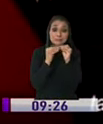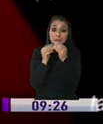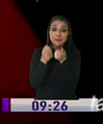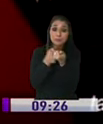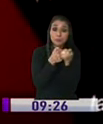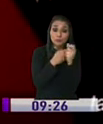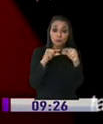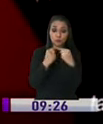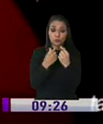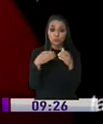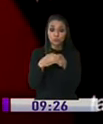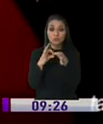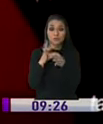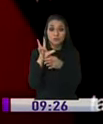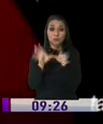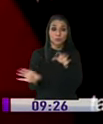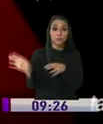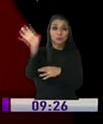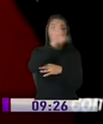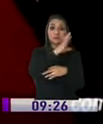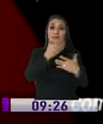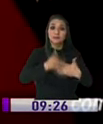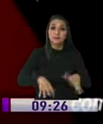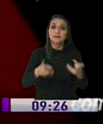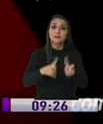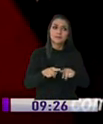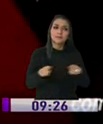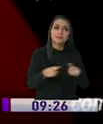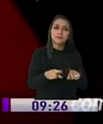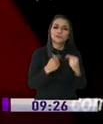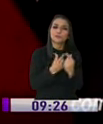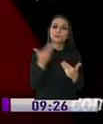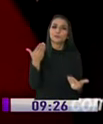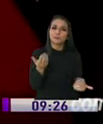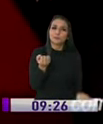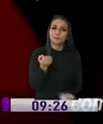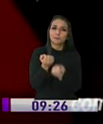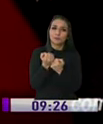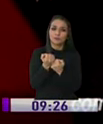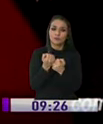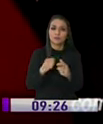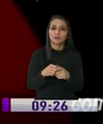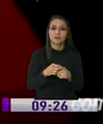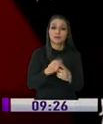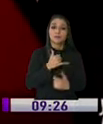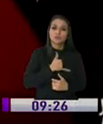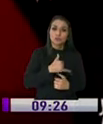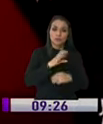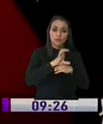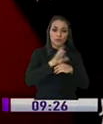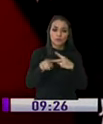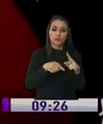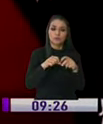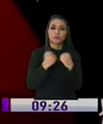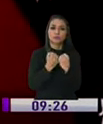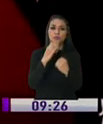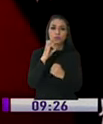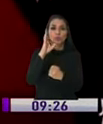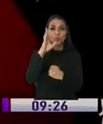nuestro movimiento país en varias provincias, como de otras organizaciones políticas, como Somos Ecuador, y sociales como la